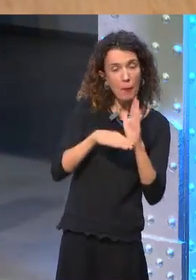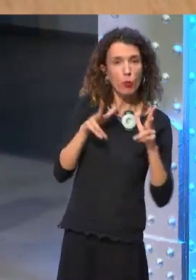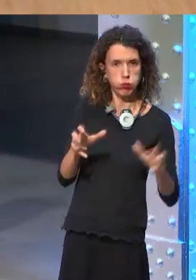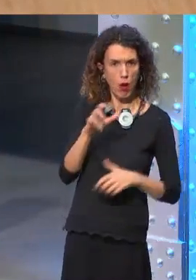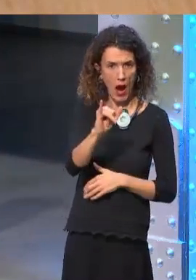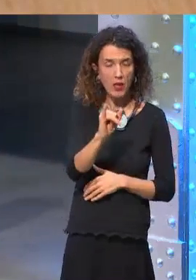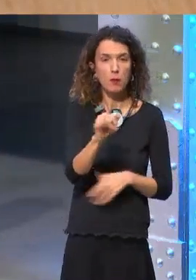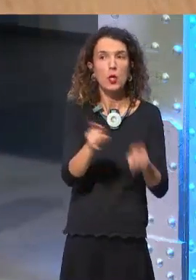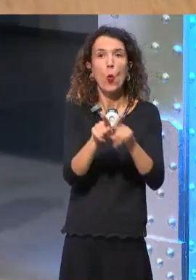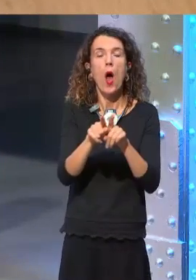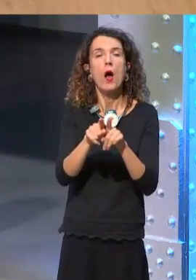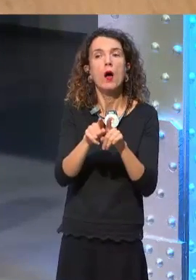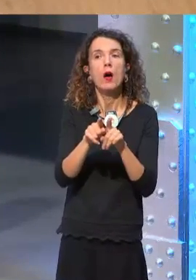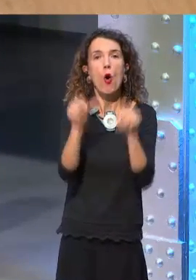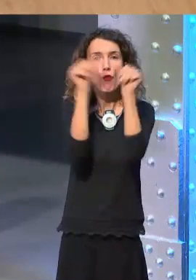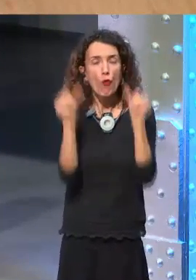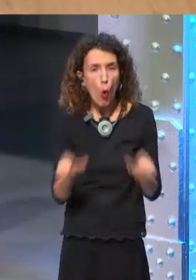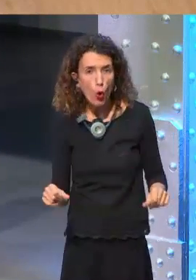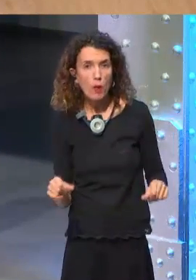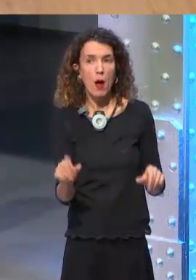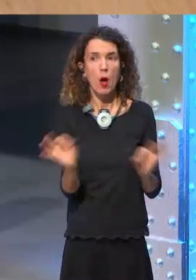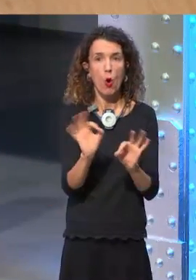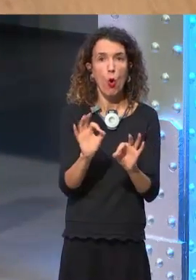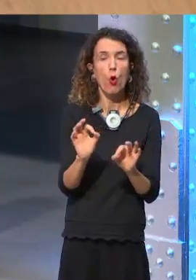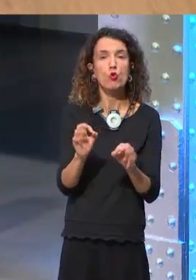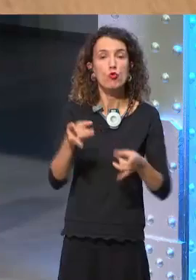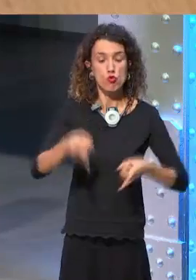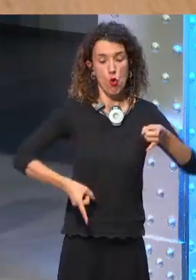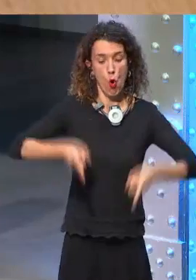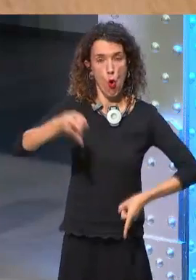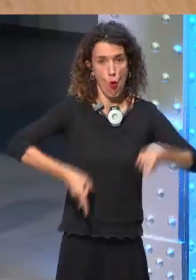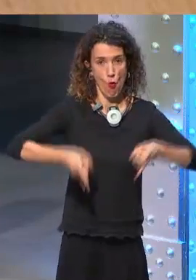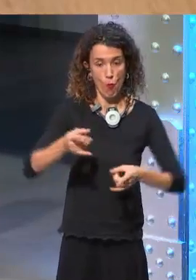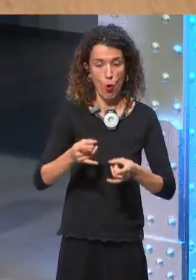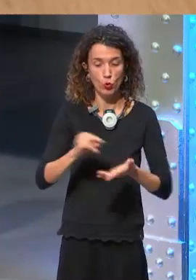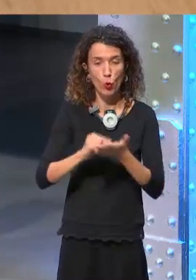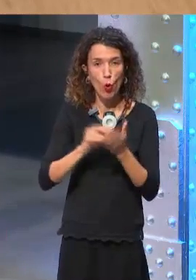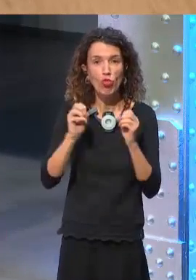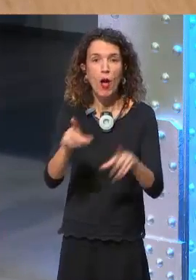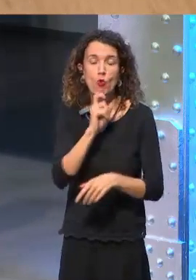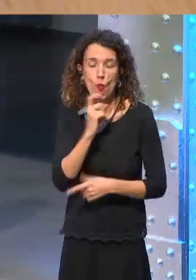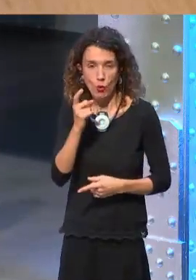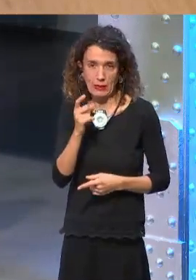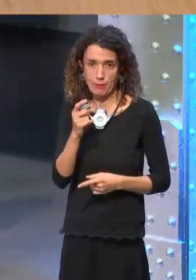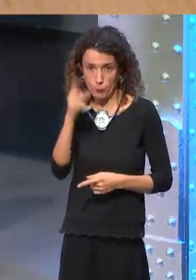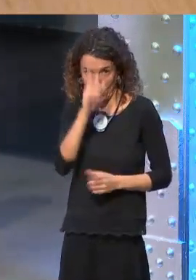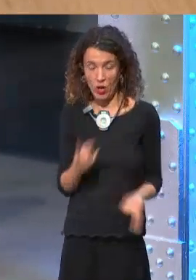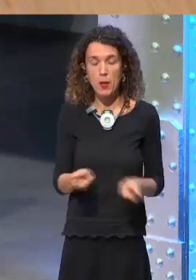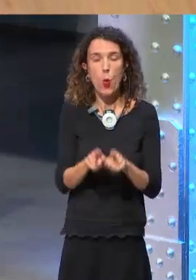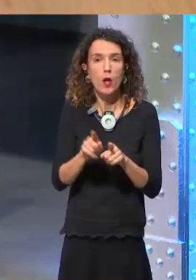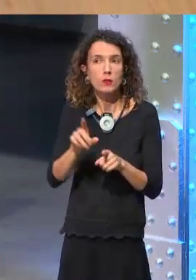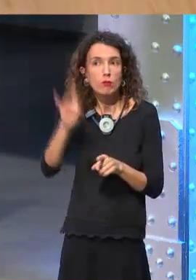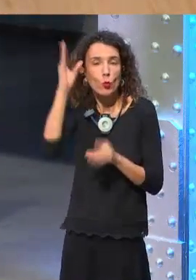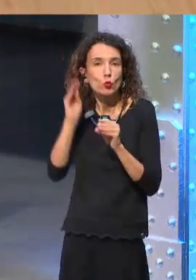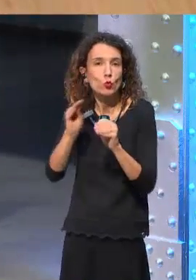sí, pero no se han definido la forma con la que los robots resuelven el problema. Con libre